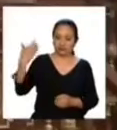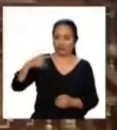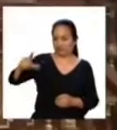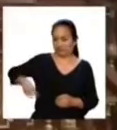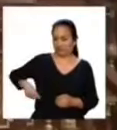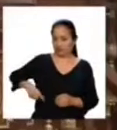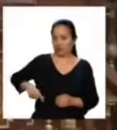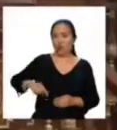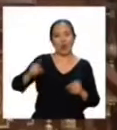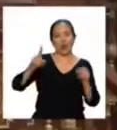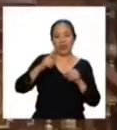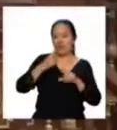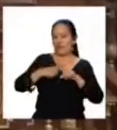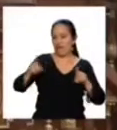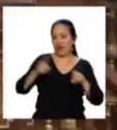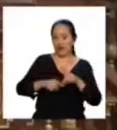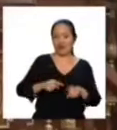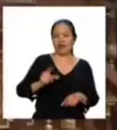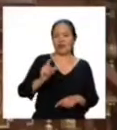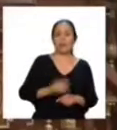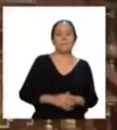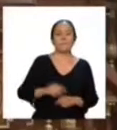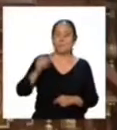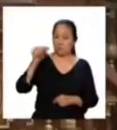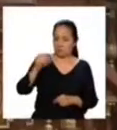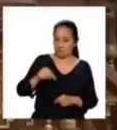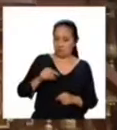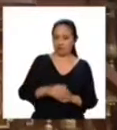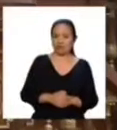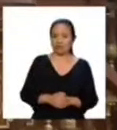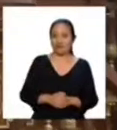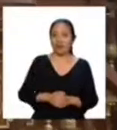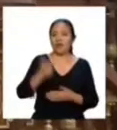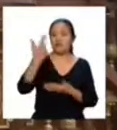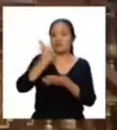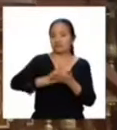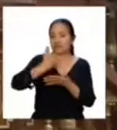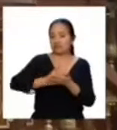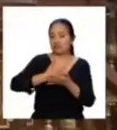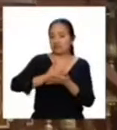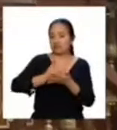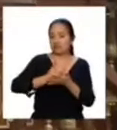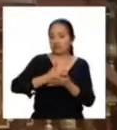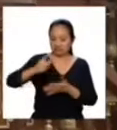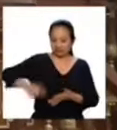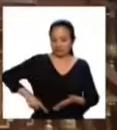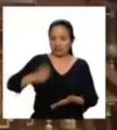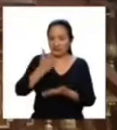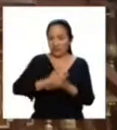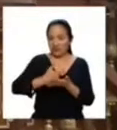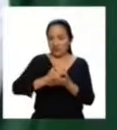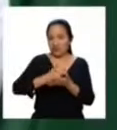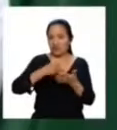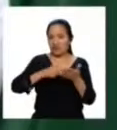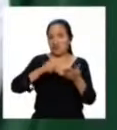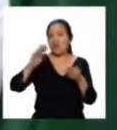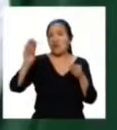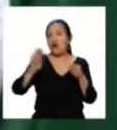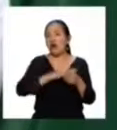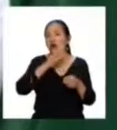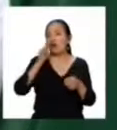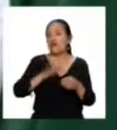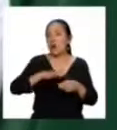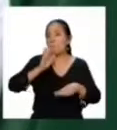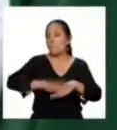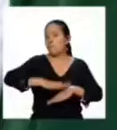anterior administración. El manejo responsable de las finanzas públicas nos ha dado la calificación más